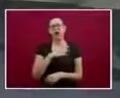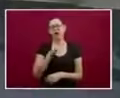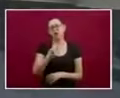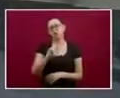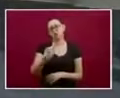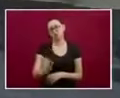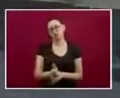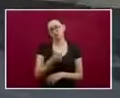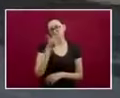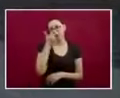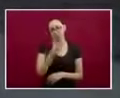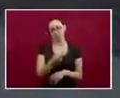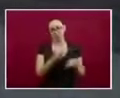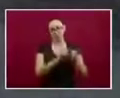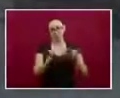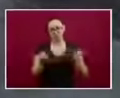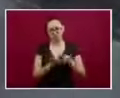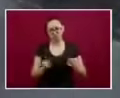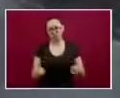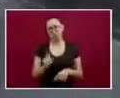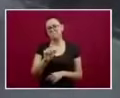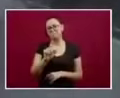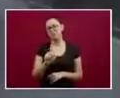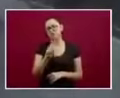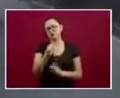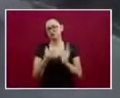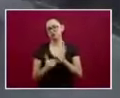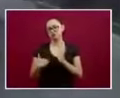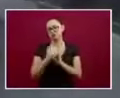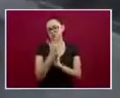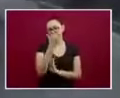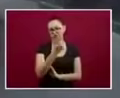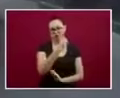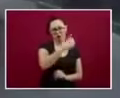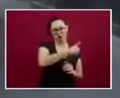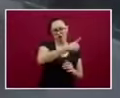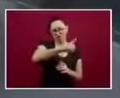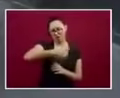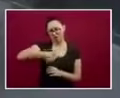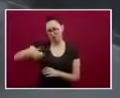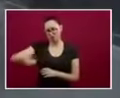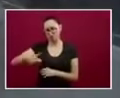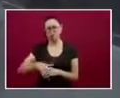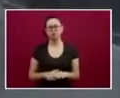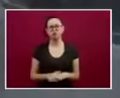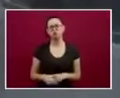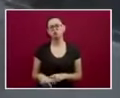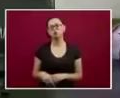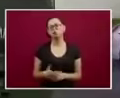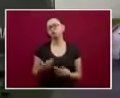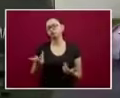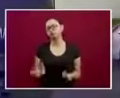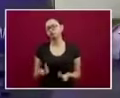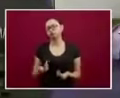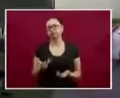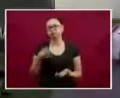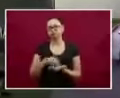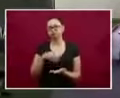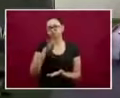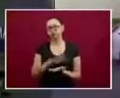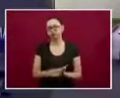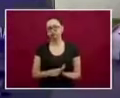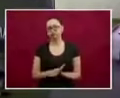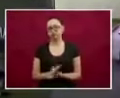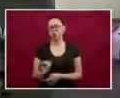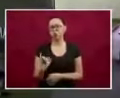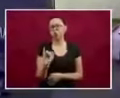hoy en la mañana? Sí, porque yo además estaba más que dispuesta, como, pues esto es